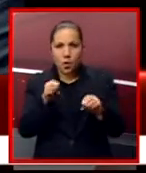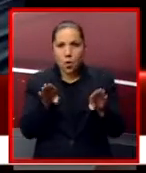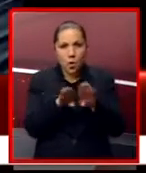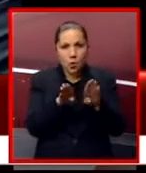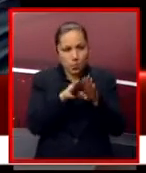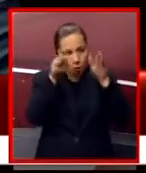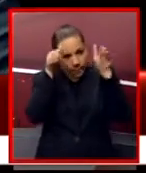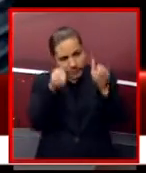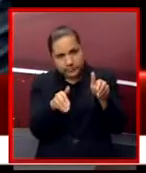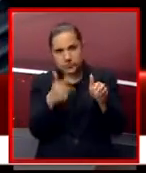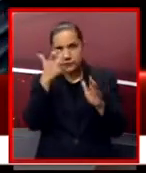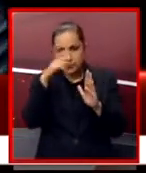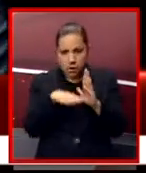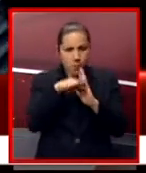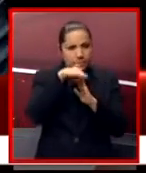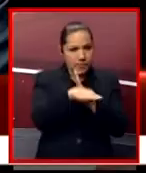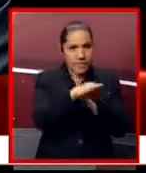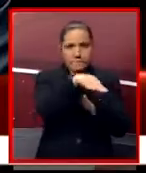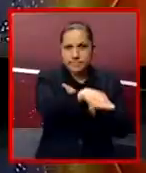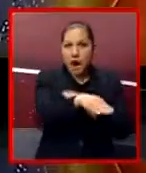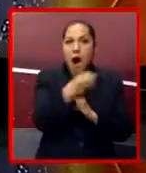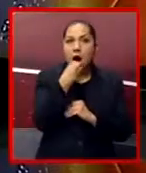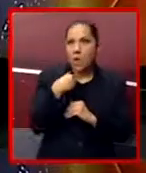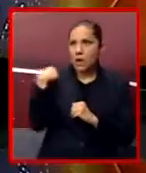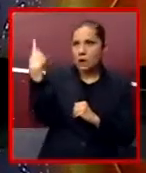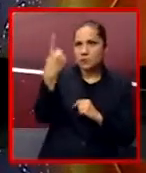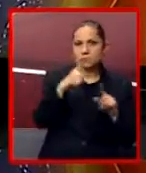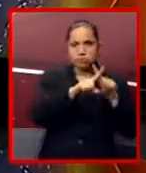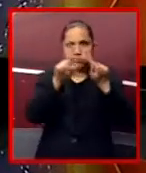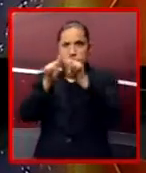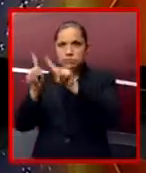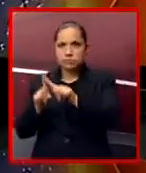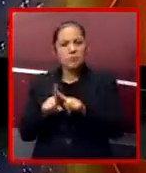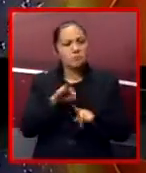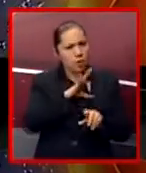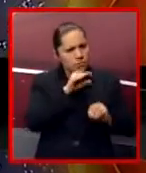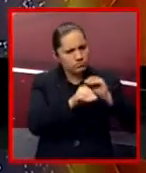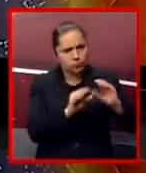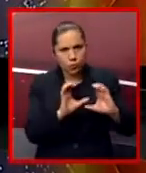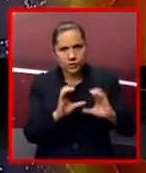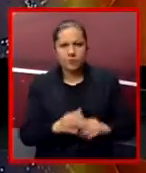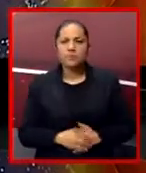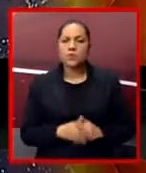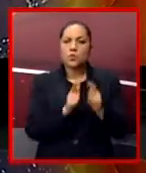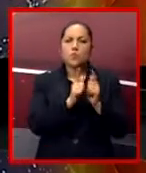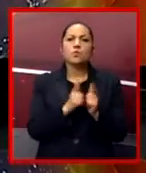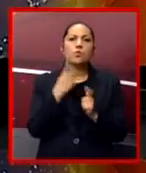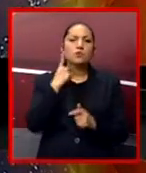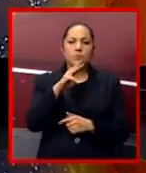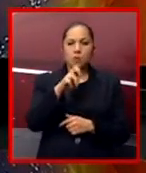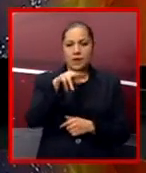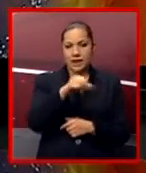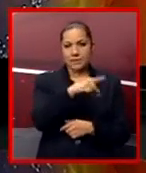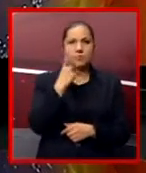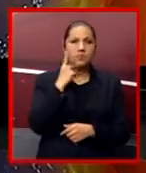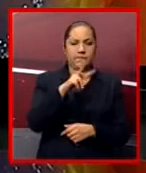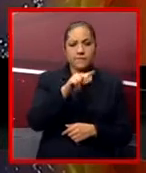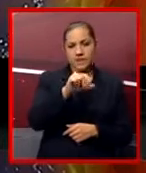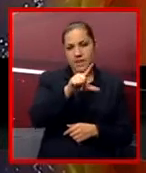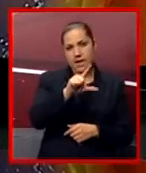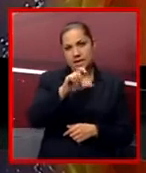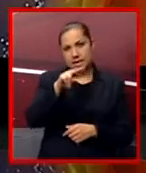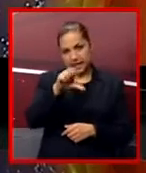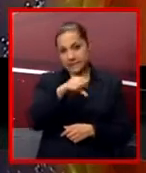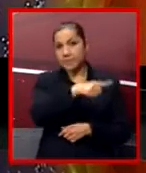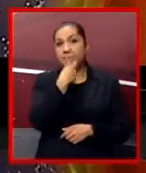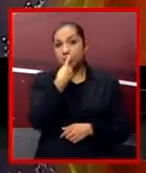de la volatilidad reciente. Por el grupo parlamentario de Morena, el diputado Vidal Llerenas Morales explicó que su partido